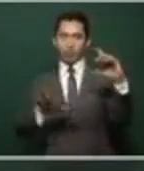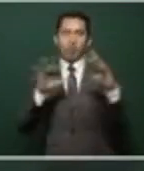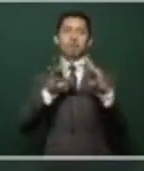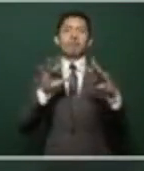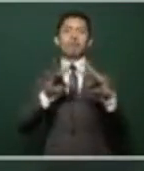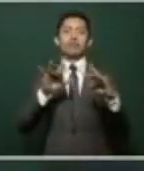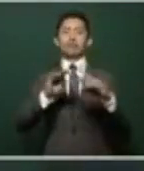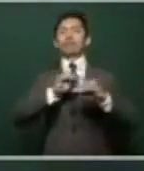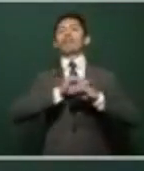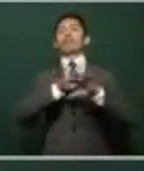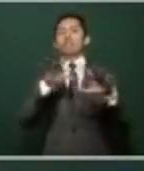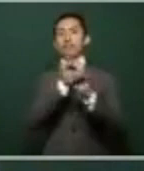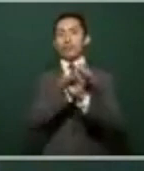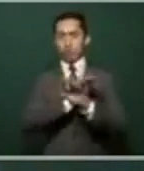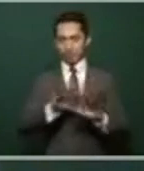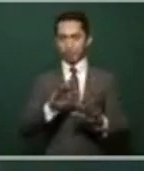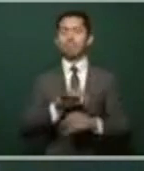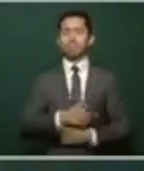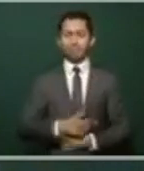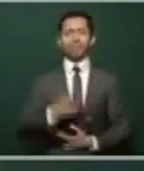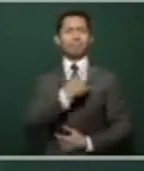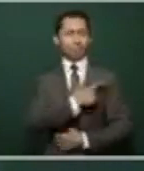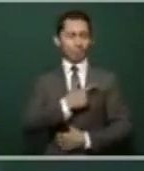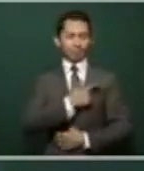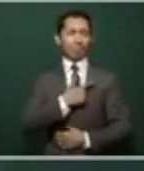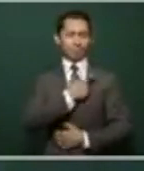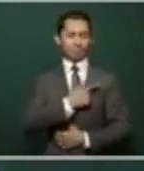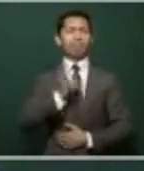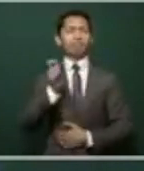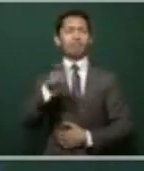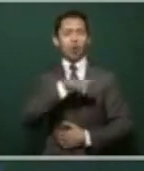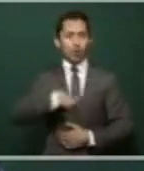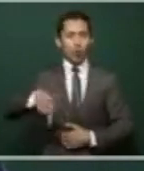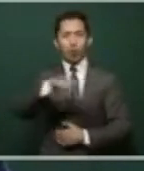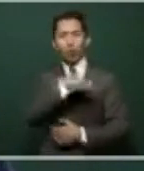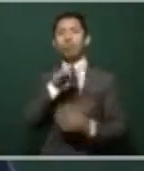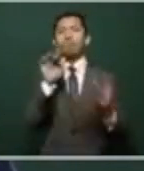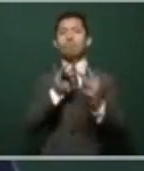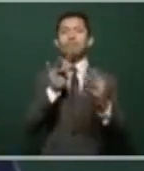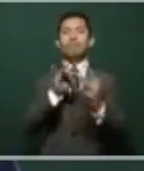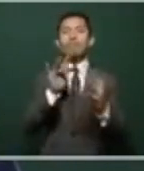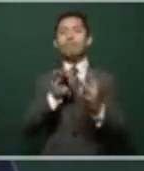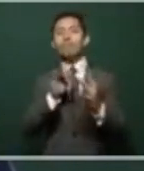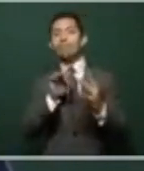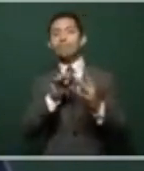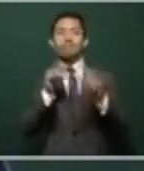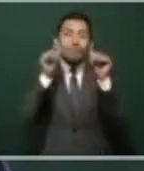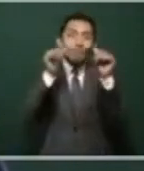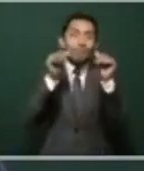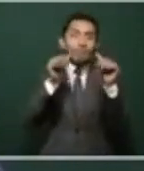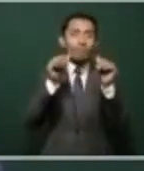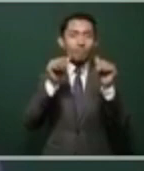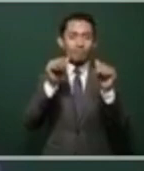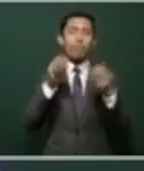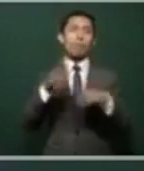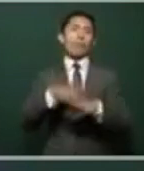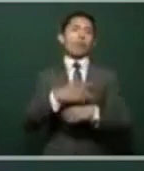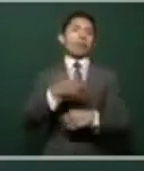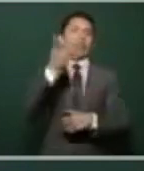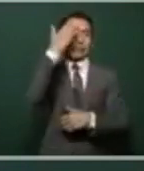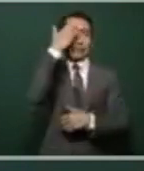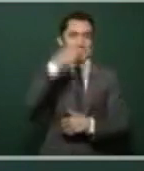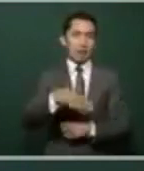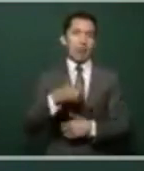Nos da mucho gusto que nos sigan acompañando, porque son los medios